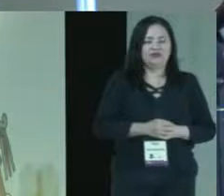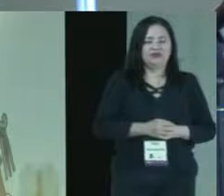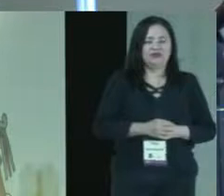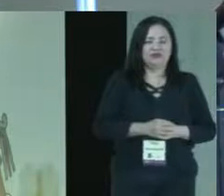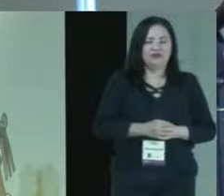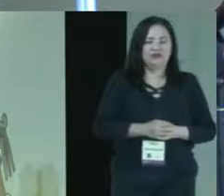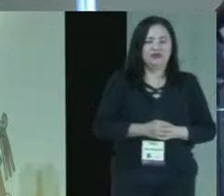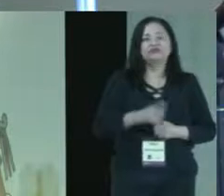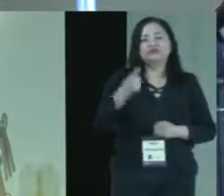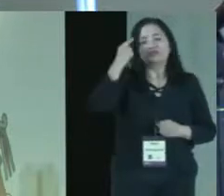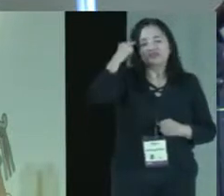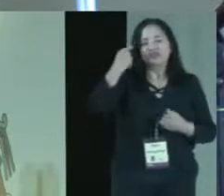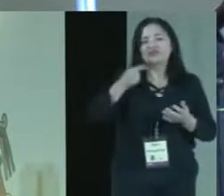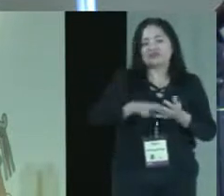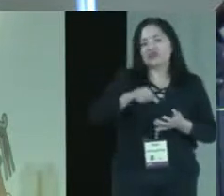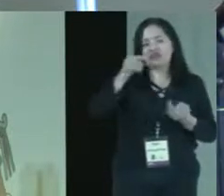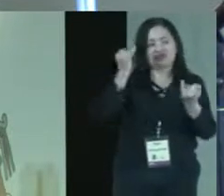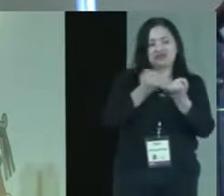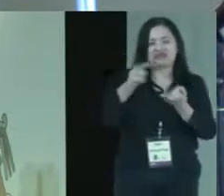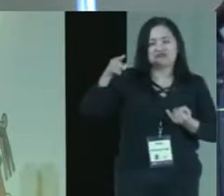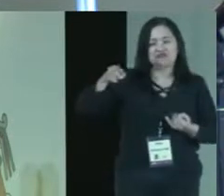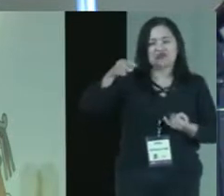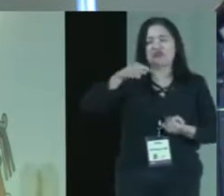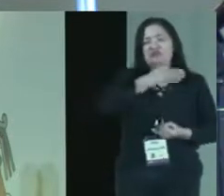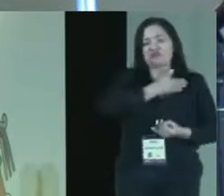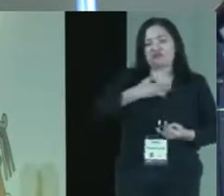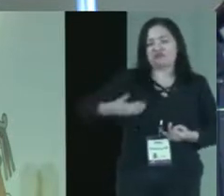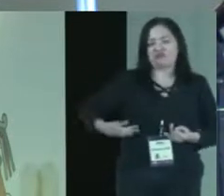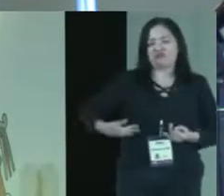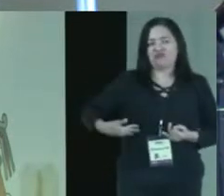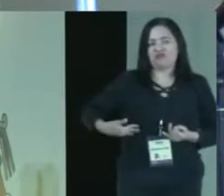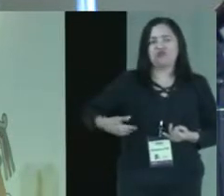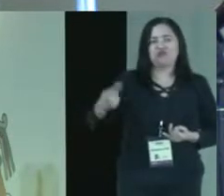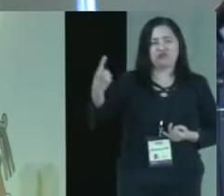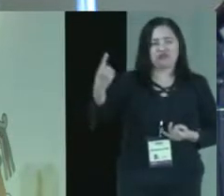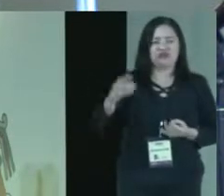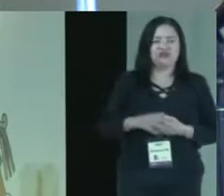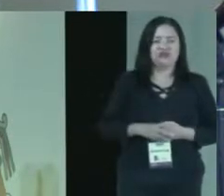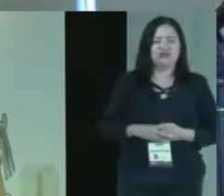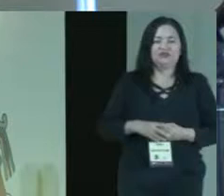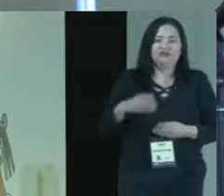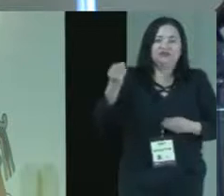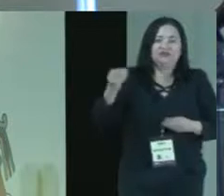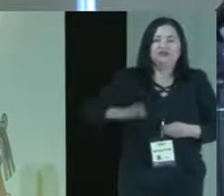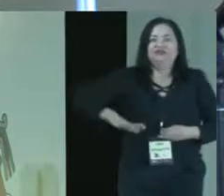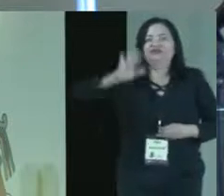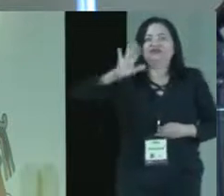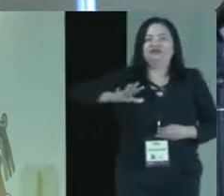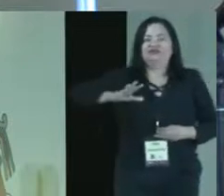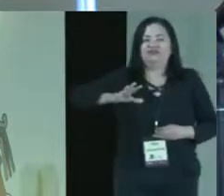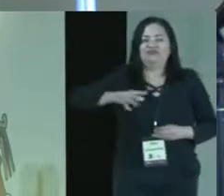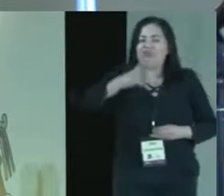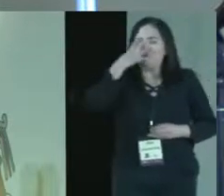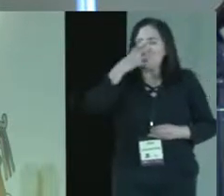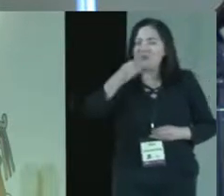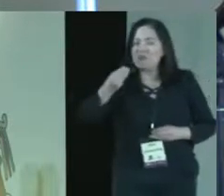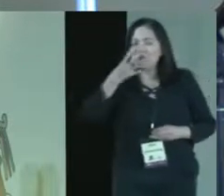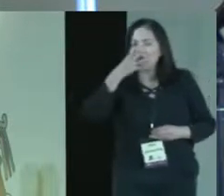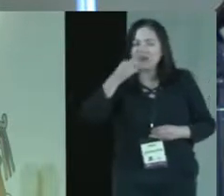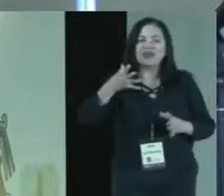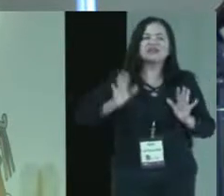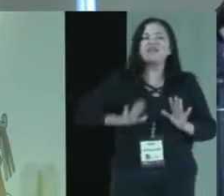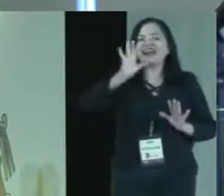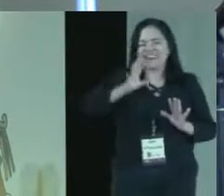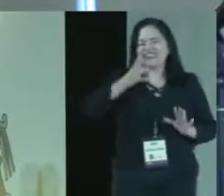creo que es el caso de nuestro actual presidente. Una manada de lobos acechan u otros, a otros